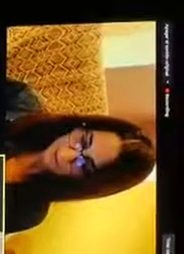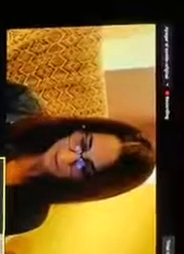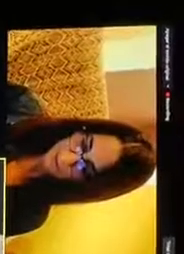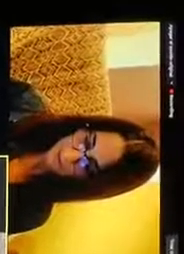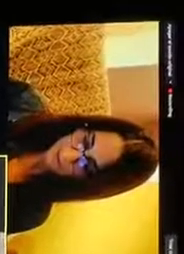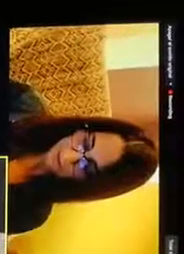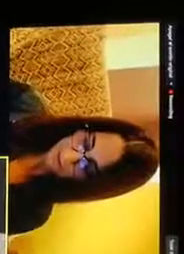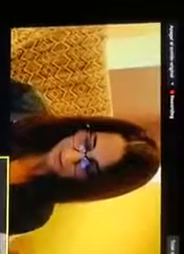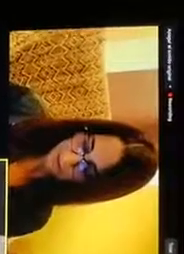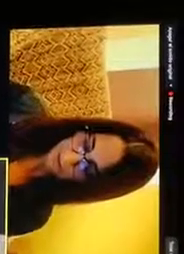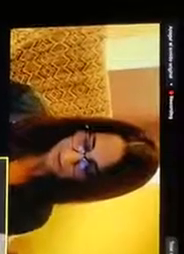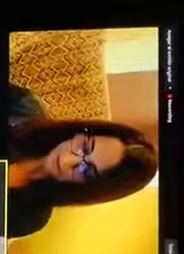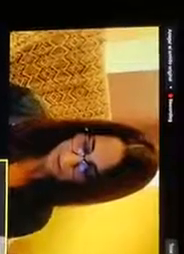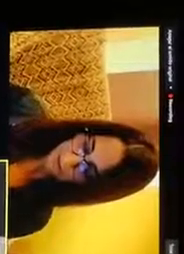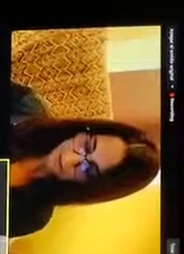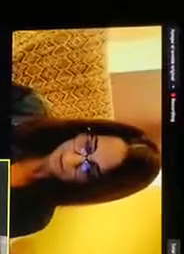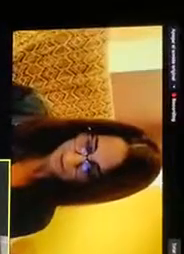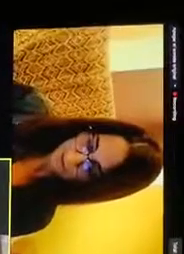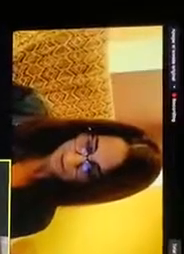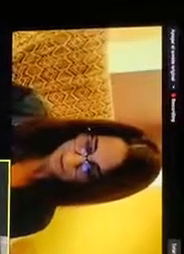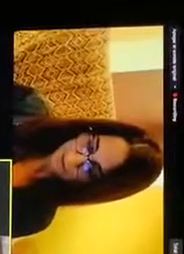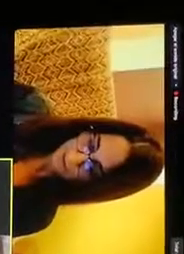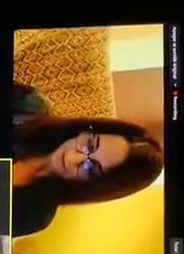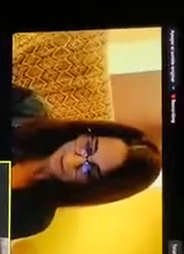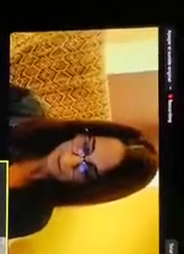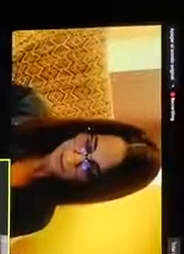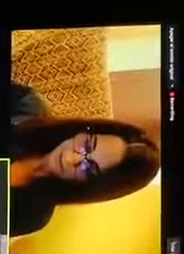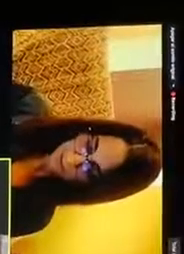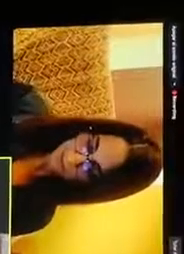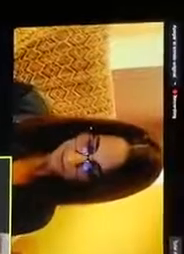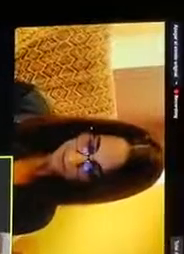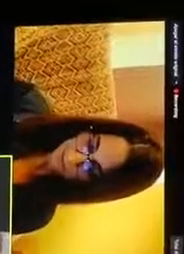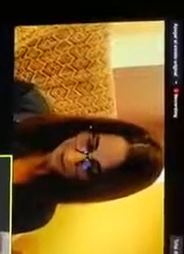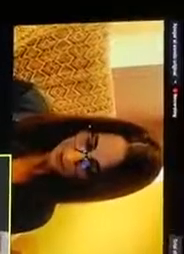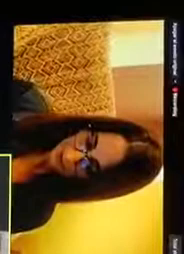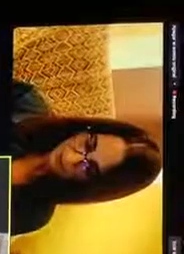Amor, entra a Centro One y fíjate cómo transmite.